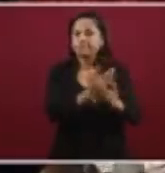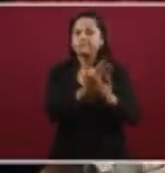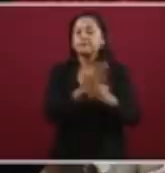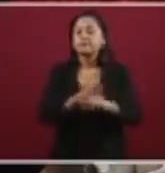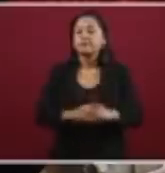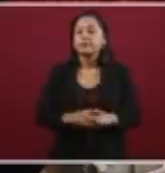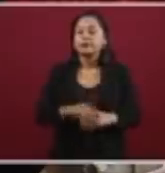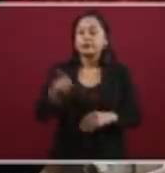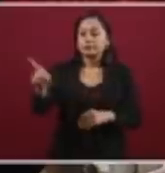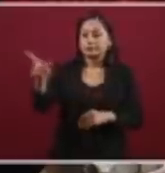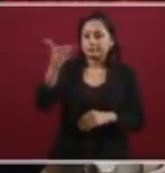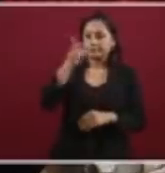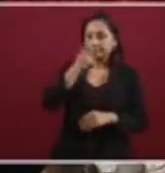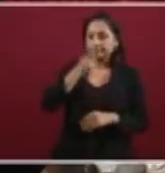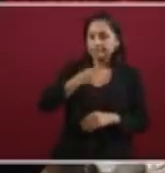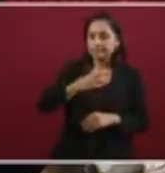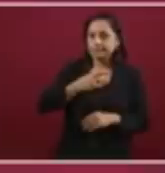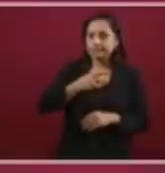la reforma